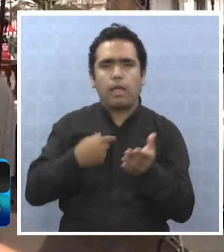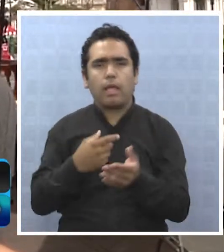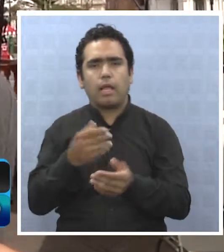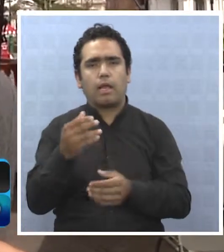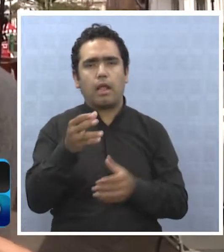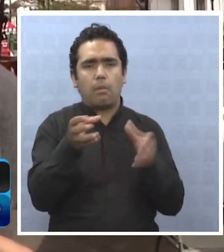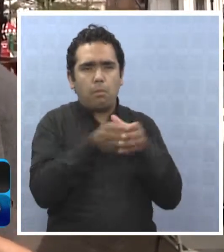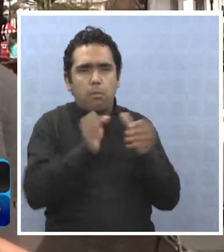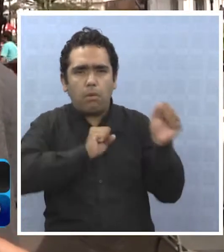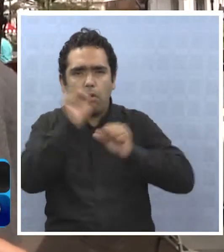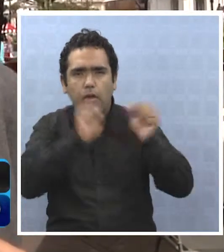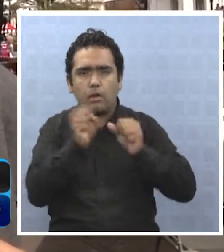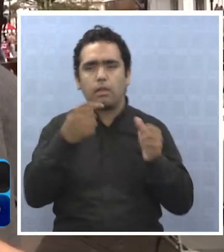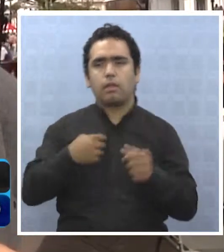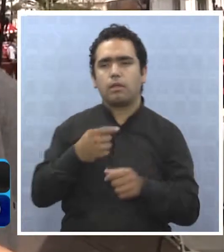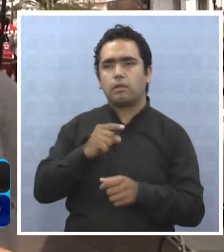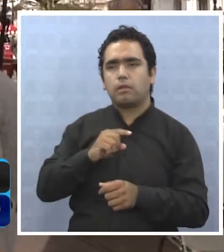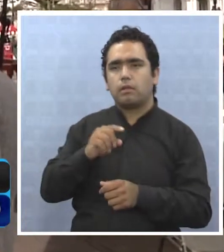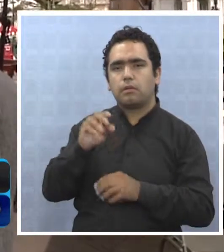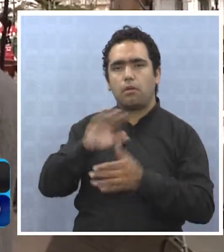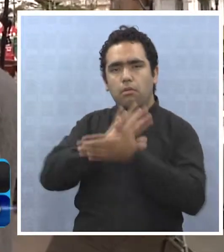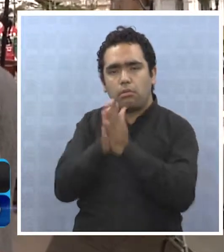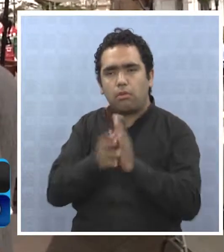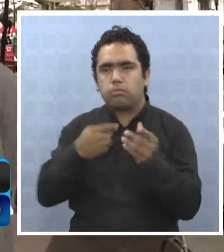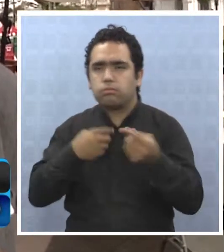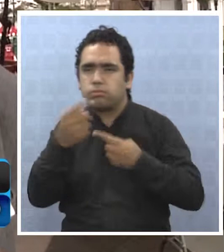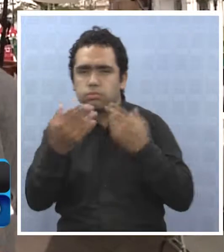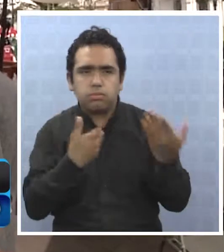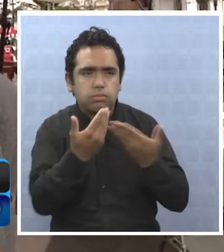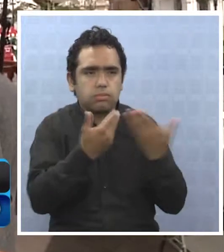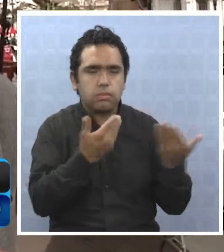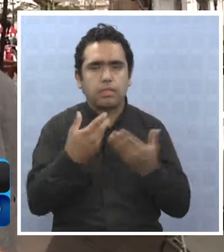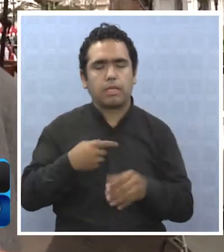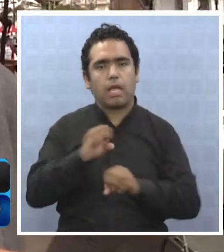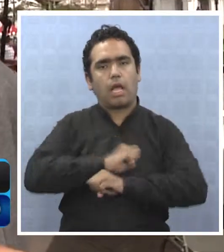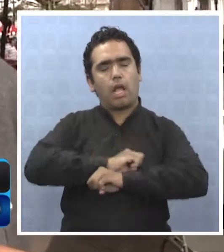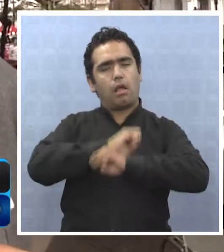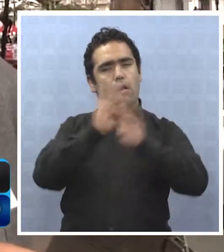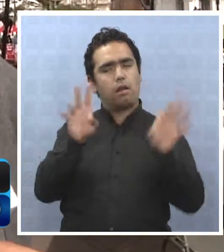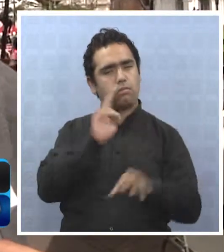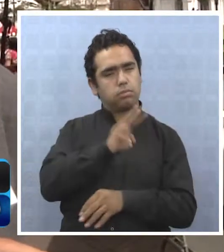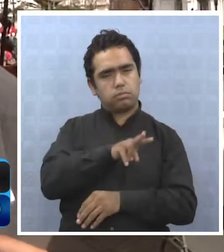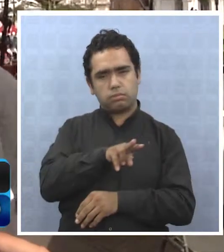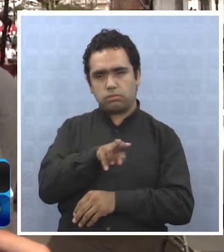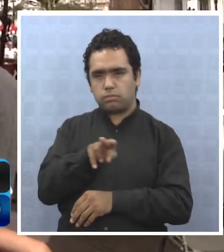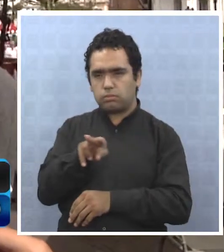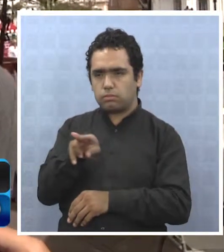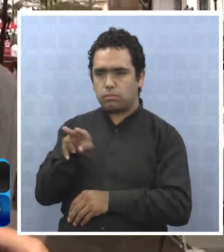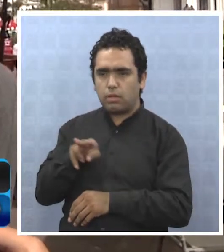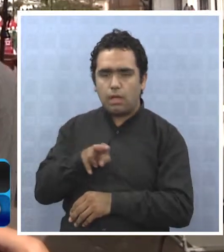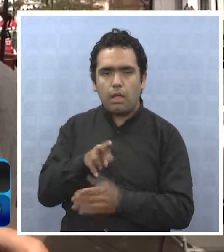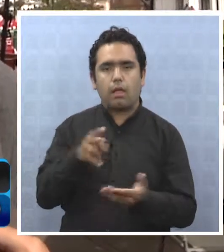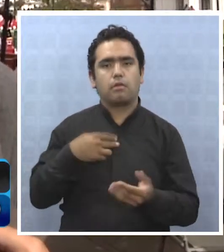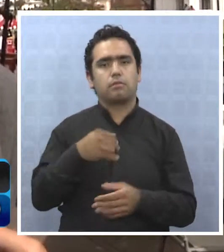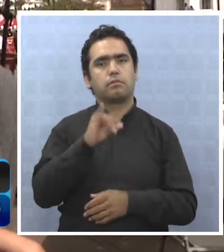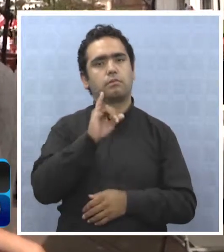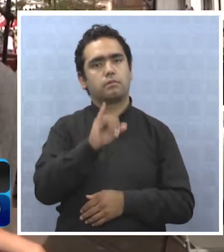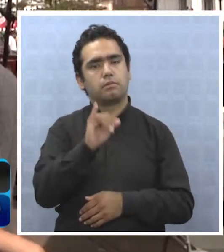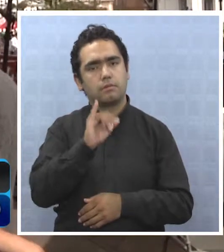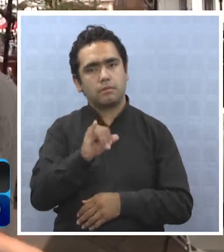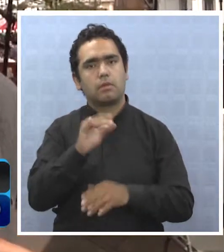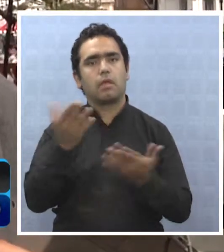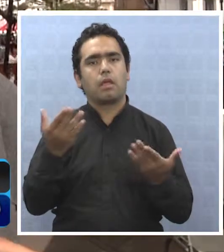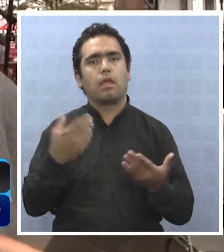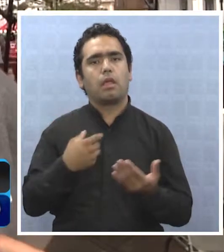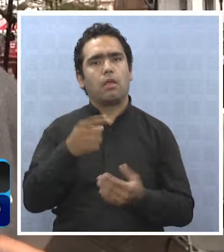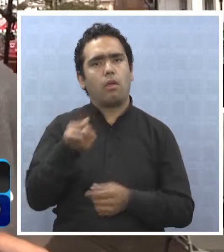gremiales, tratando de tener una buena mirada global. Y claramente se ve cómo en la zona la mano de obra está cubriendo